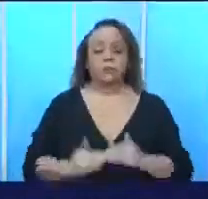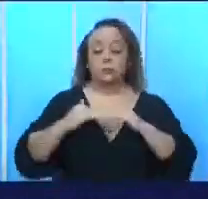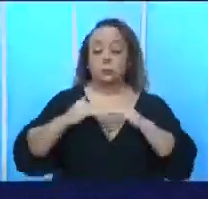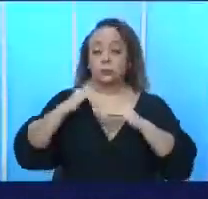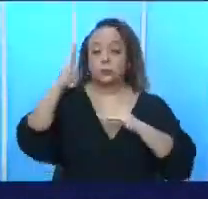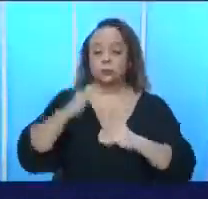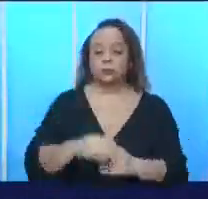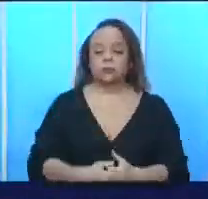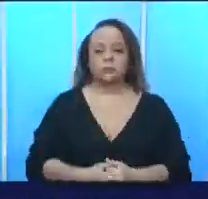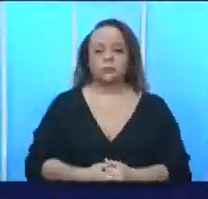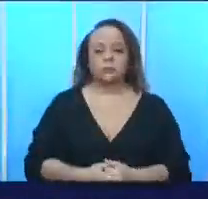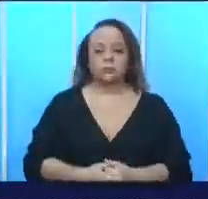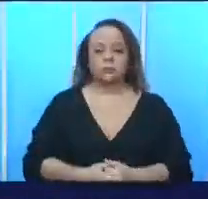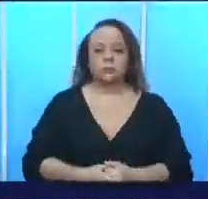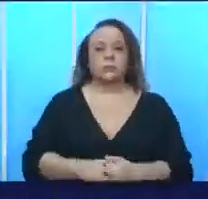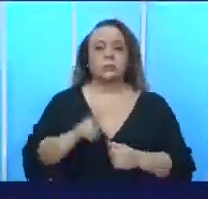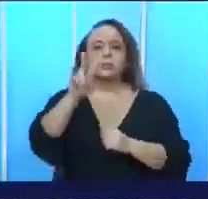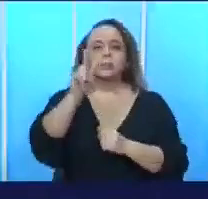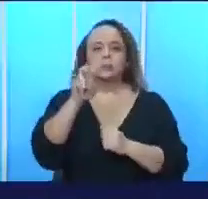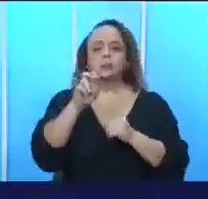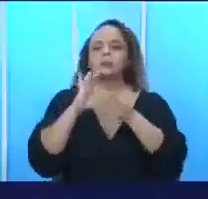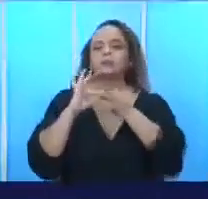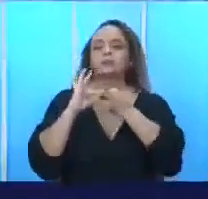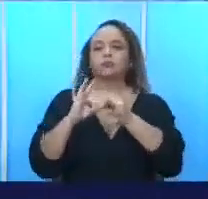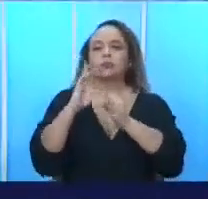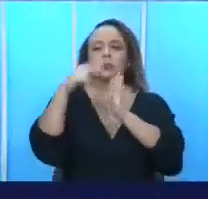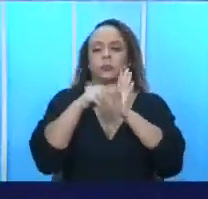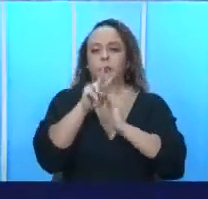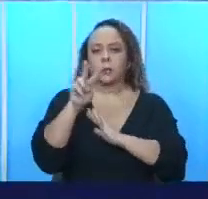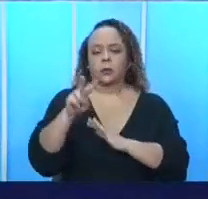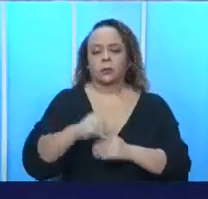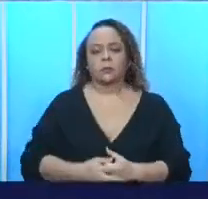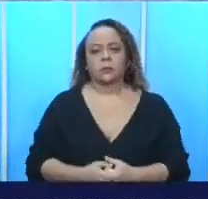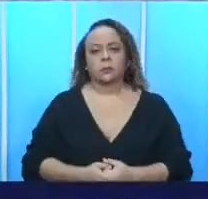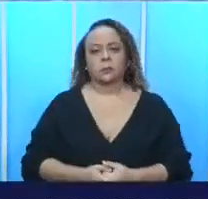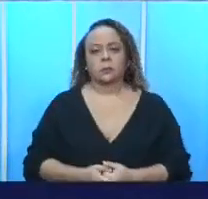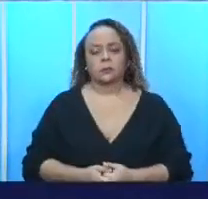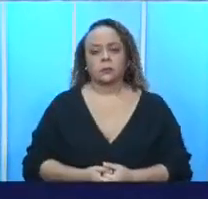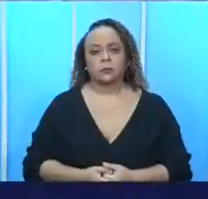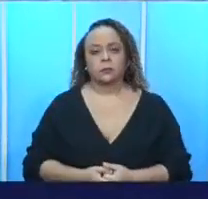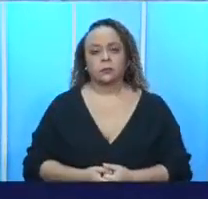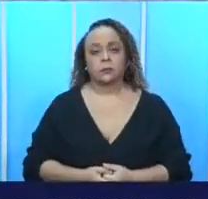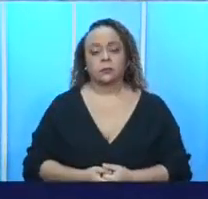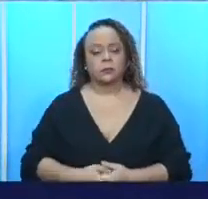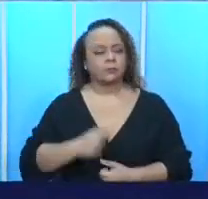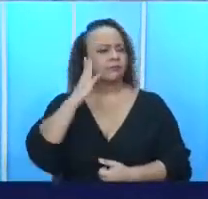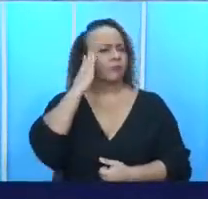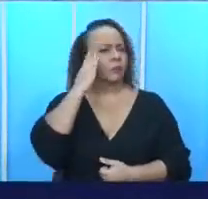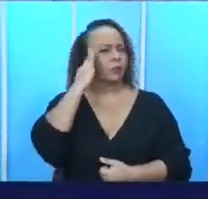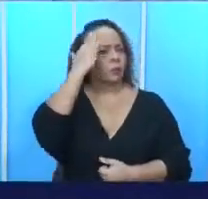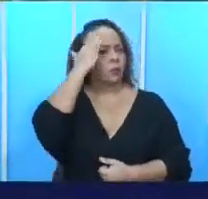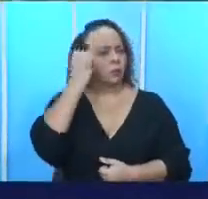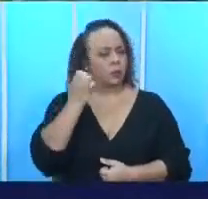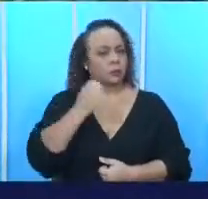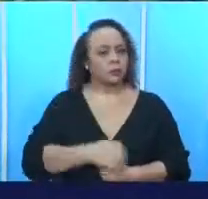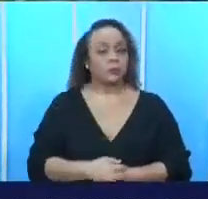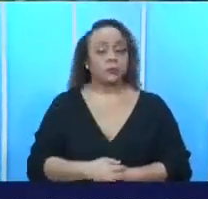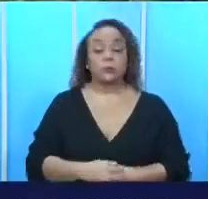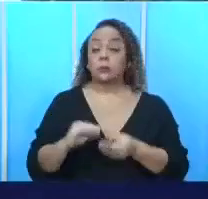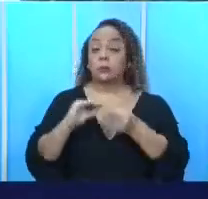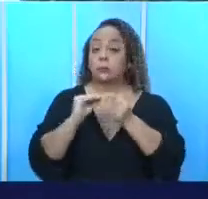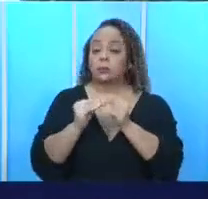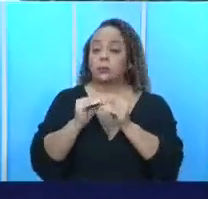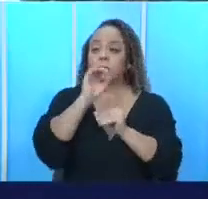aumento de poco más de 200 con respecto a 2022. La preocupación surge principalmente por la cantidad